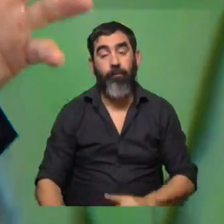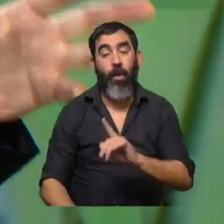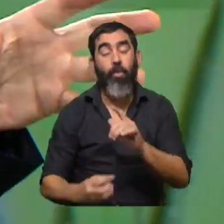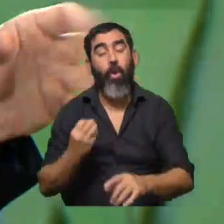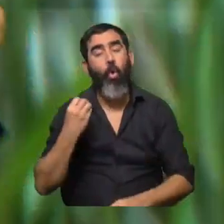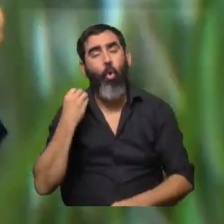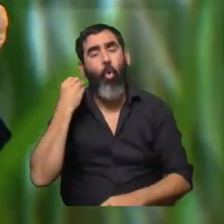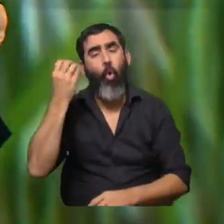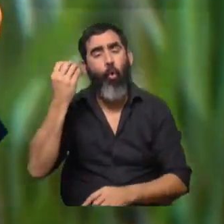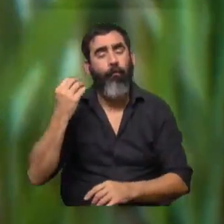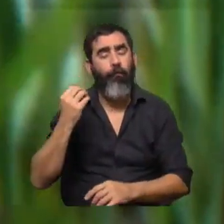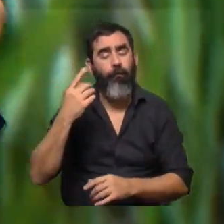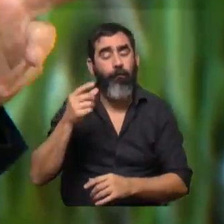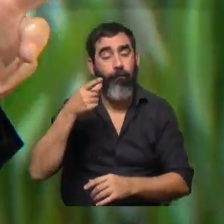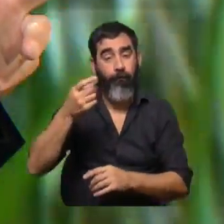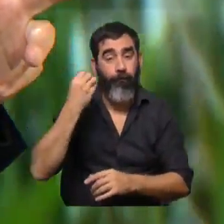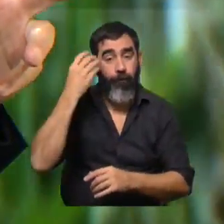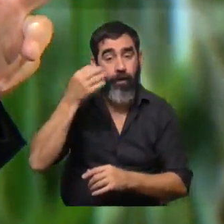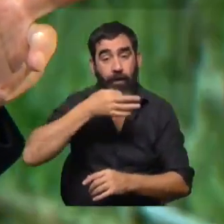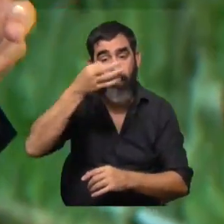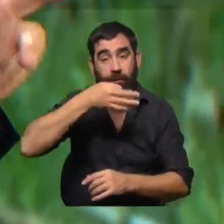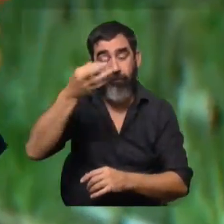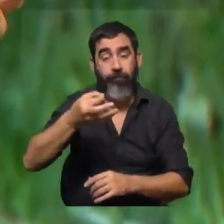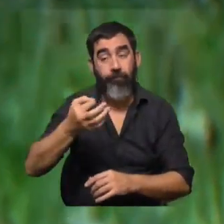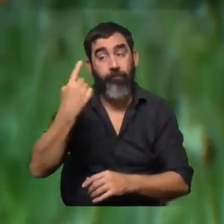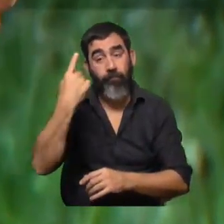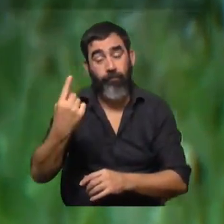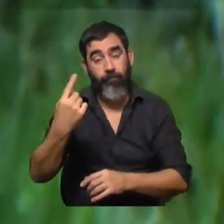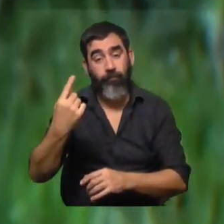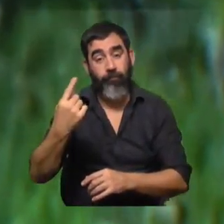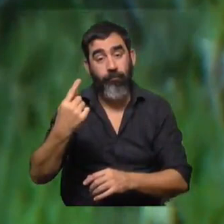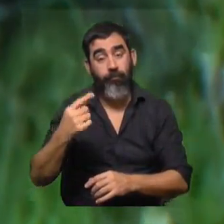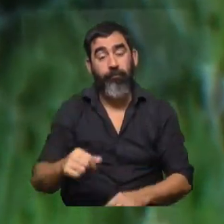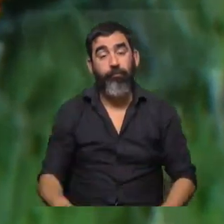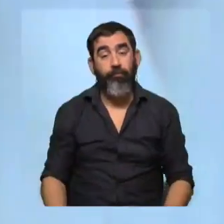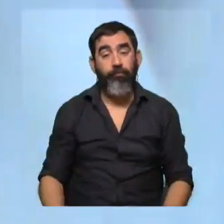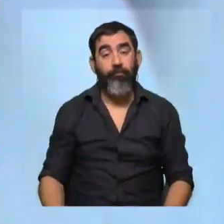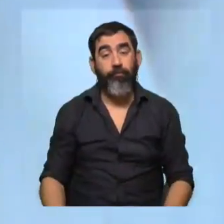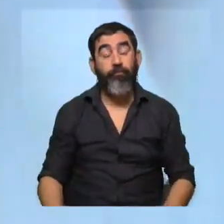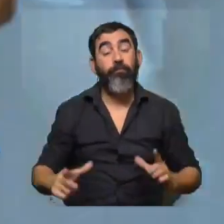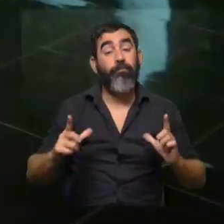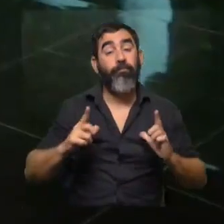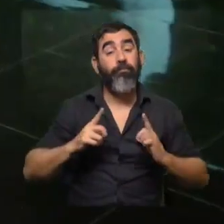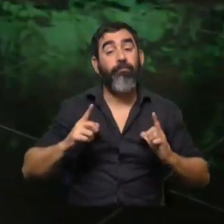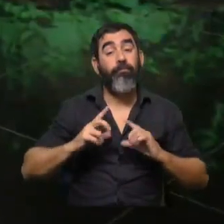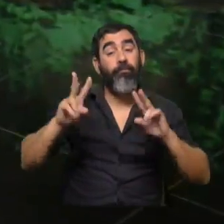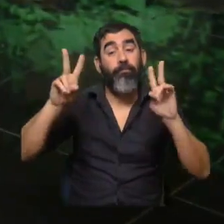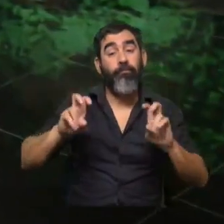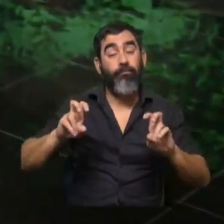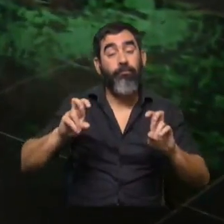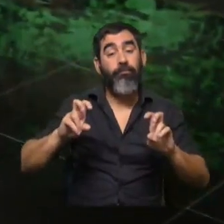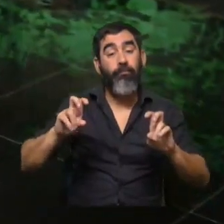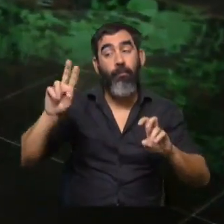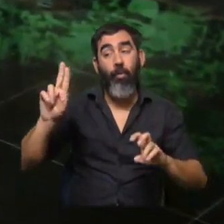magistrales del Congreso de Áreas Protegidas, y una de ellas, sobre la cual había bastante expectativa, tenía que ver con la